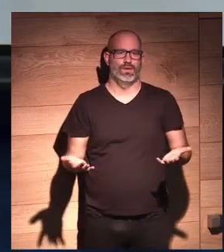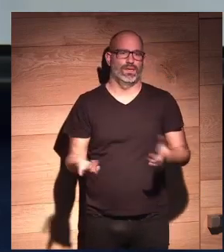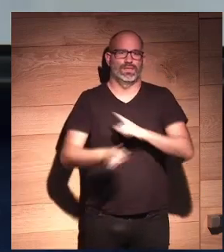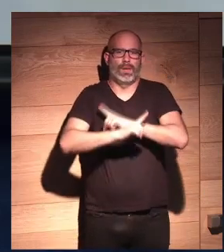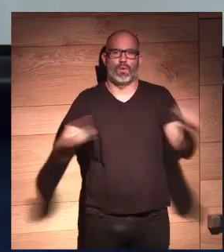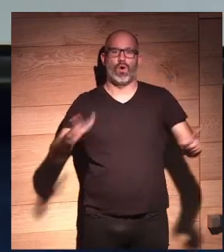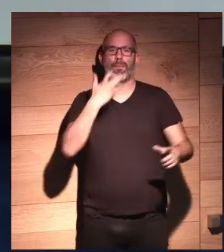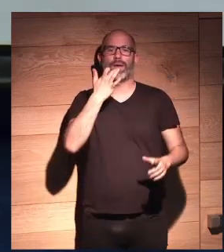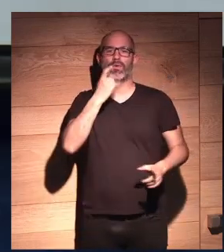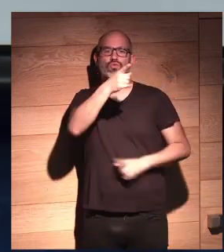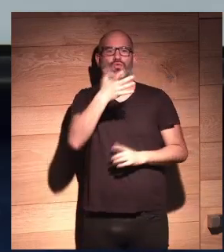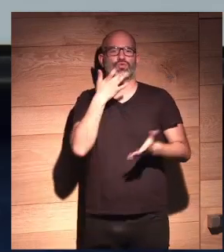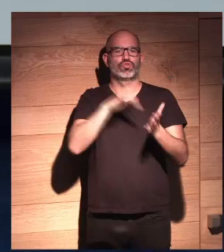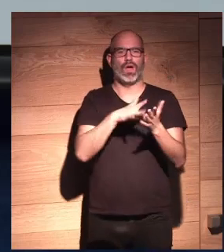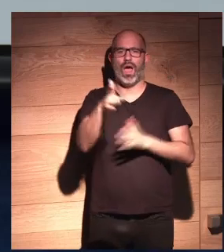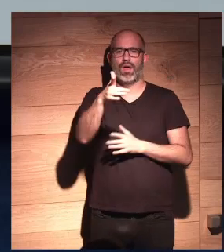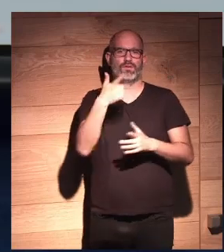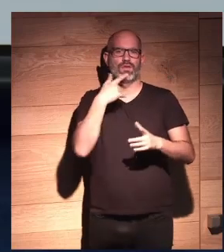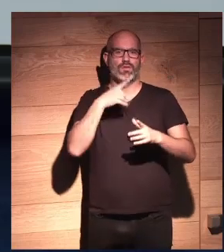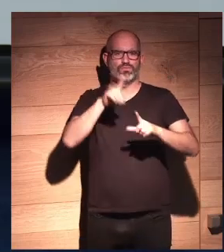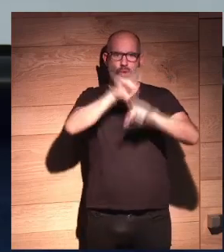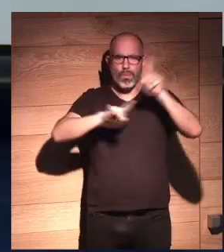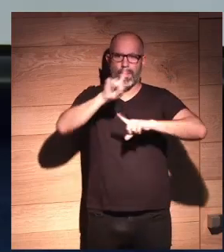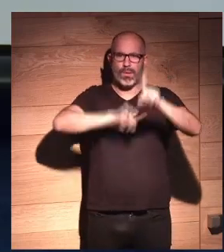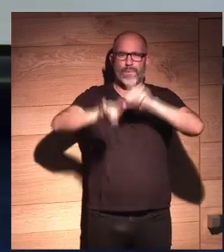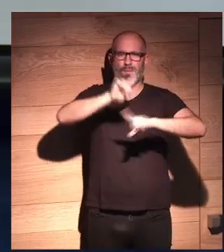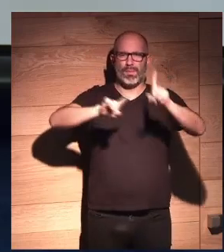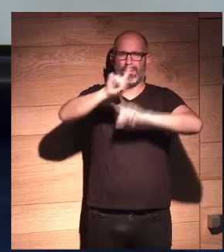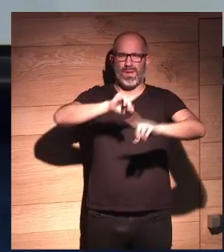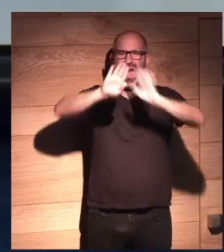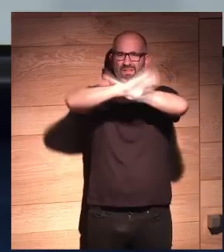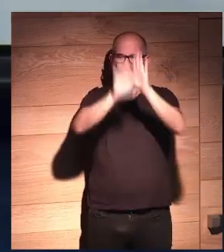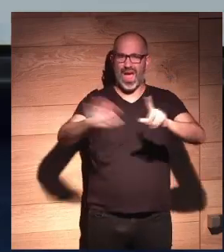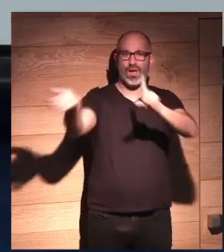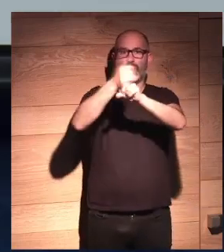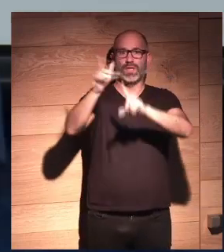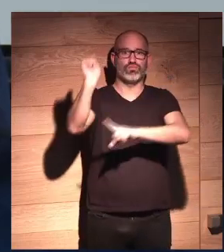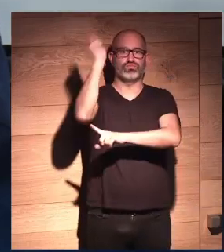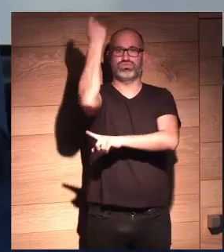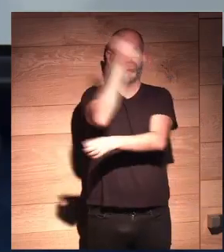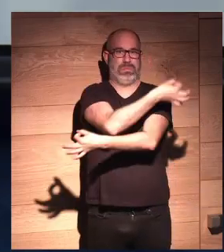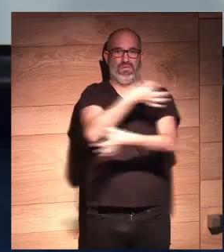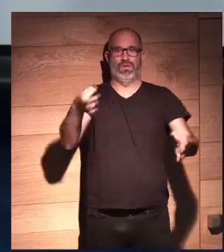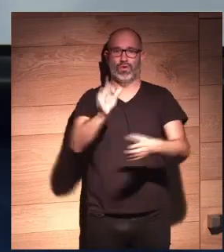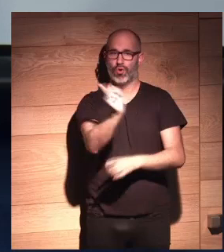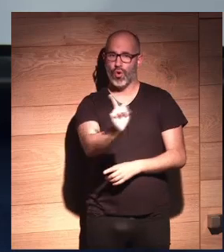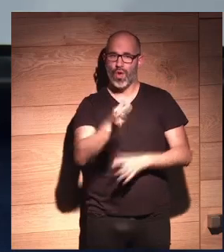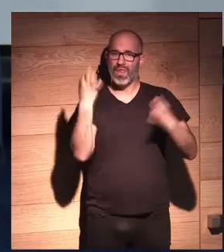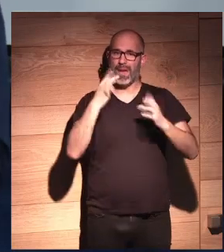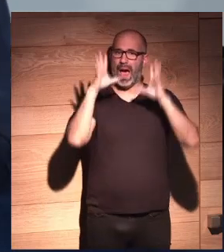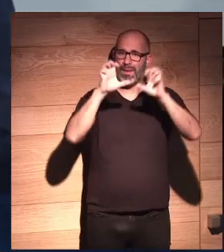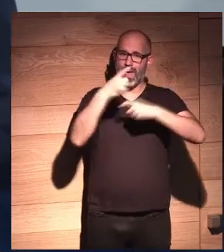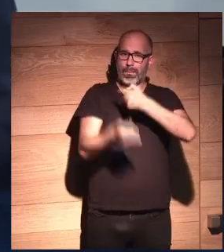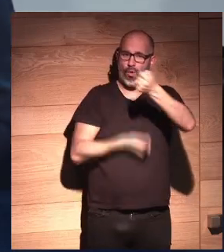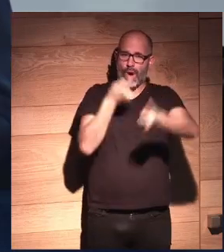a Marinador, y yo qué sé, a un sitio maravilloso. Al final llegas a una isla desierta que tienes que aprender a cazar, tienes que aprender a abrir los